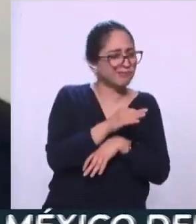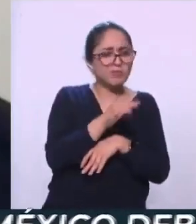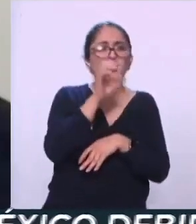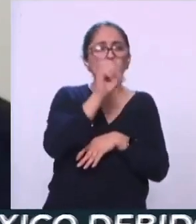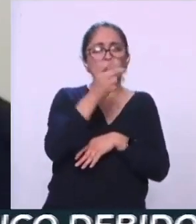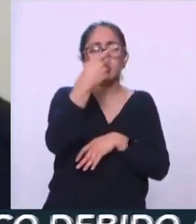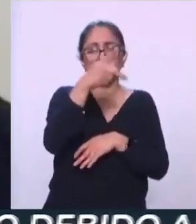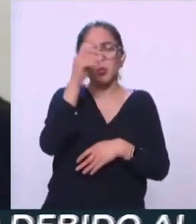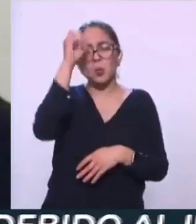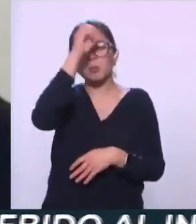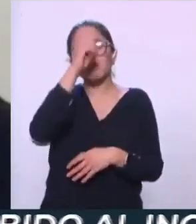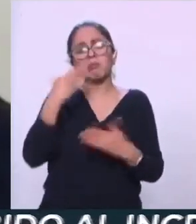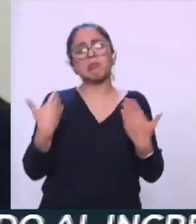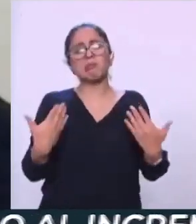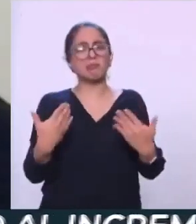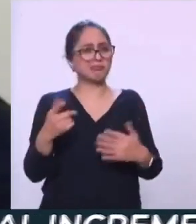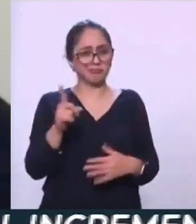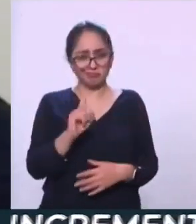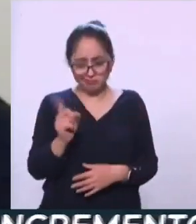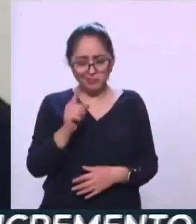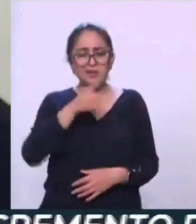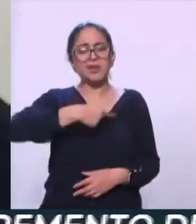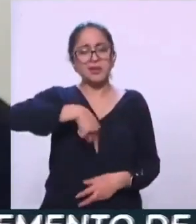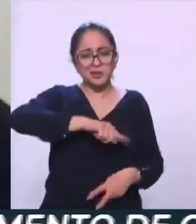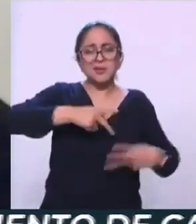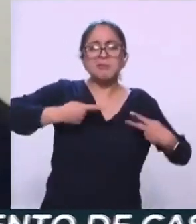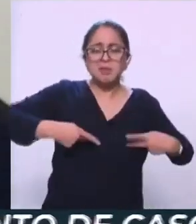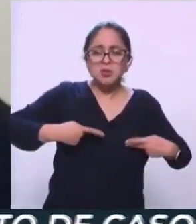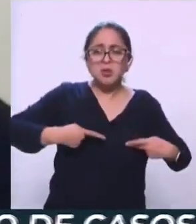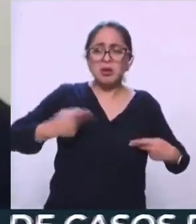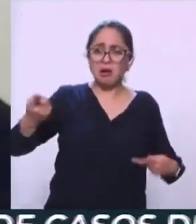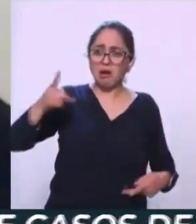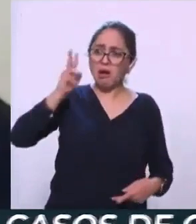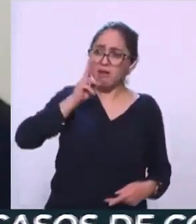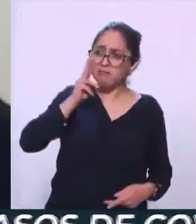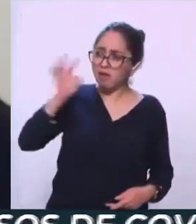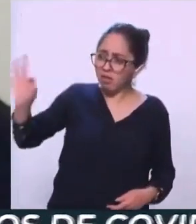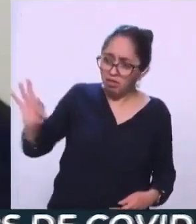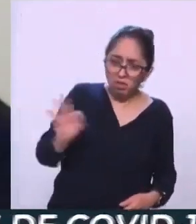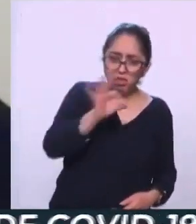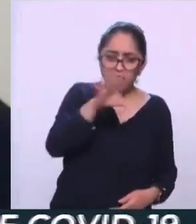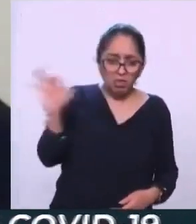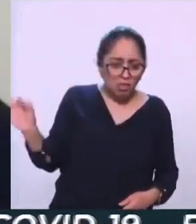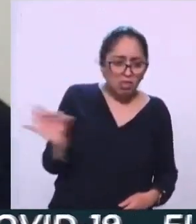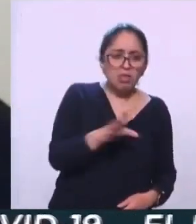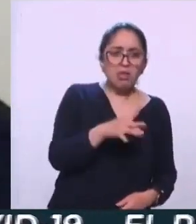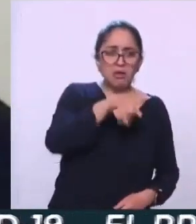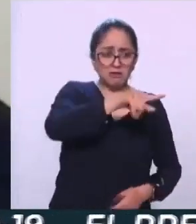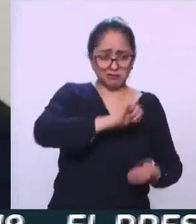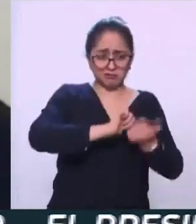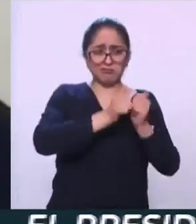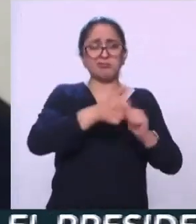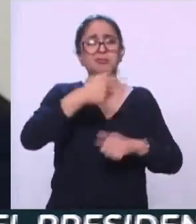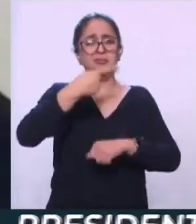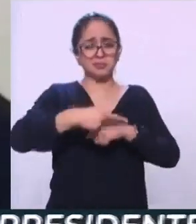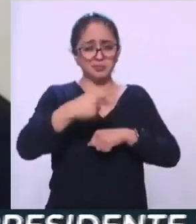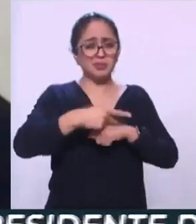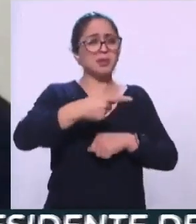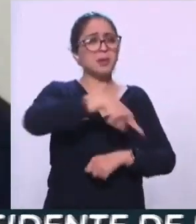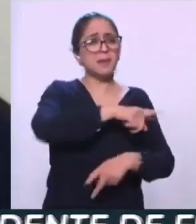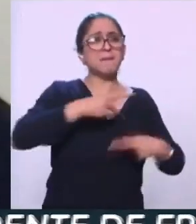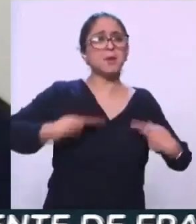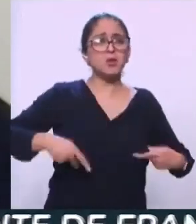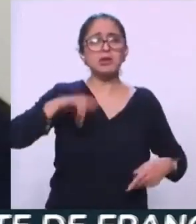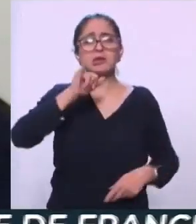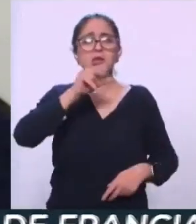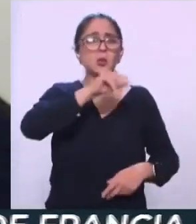ligera. Los que lo hacen deben entender que ponen en riesgo, ¿no?, la credibilidad de las vacunas, pero también